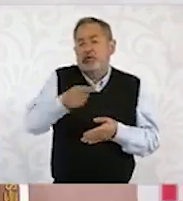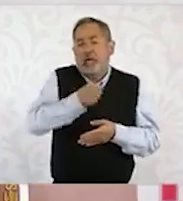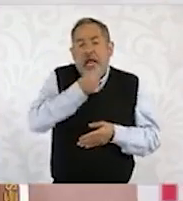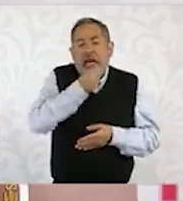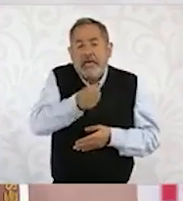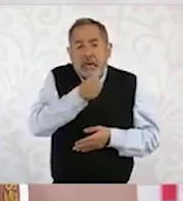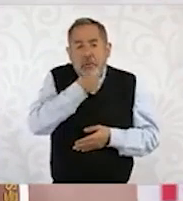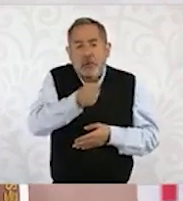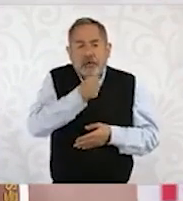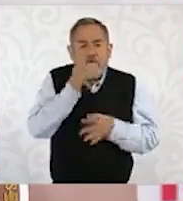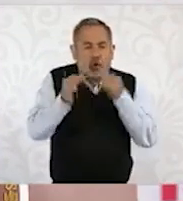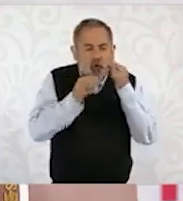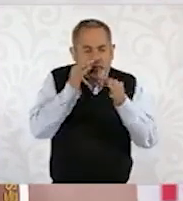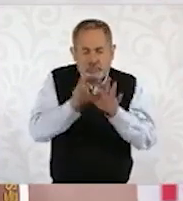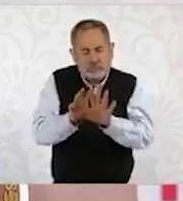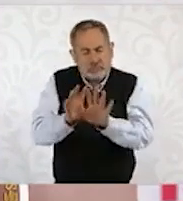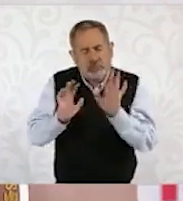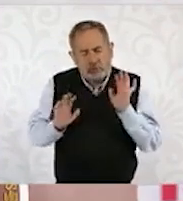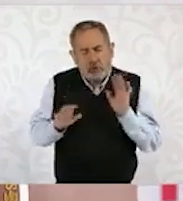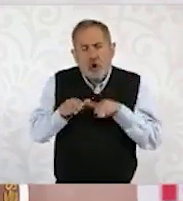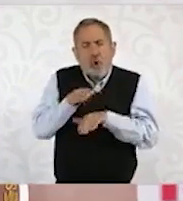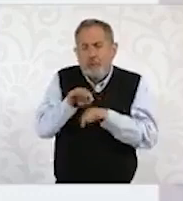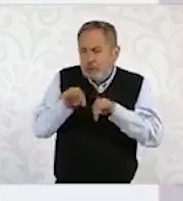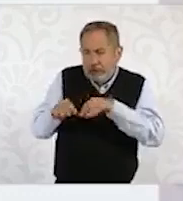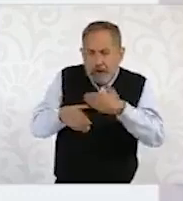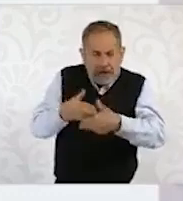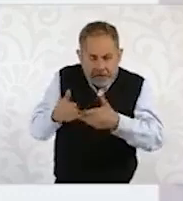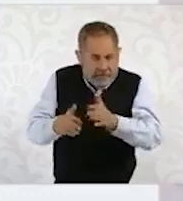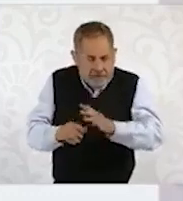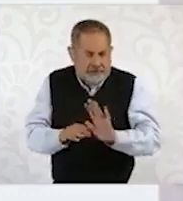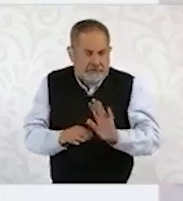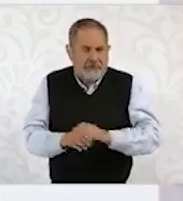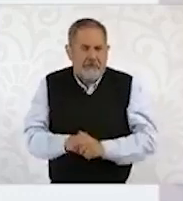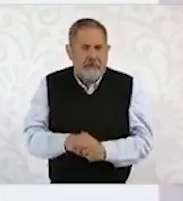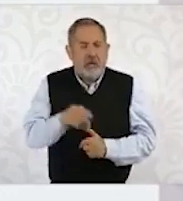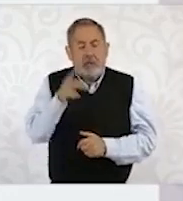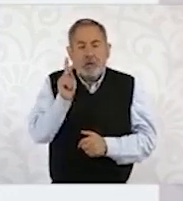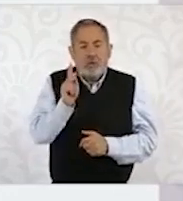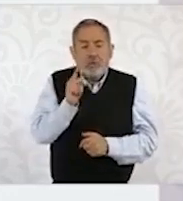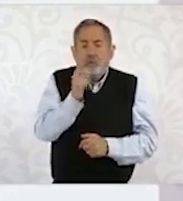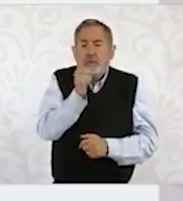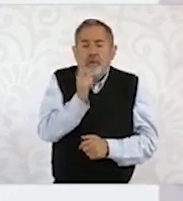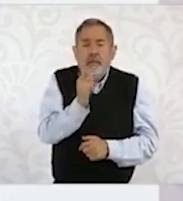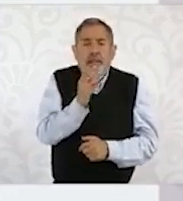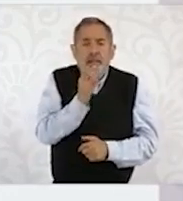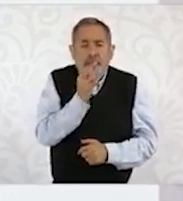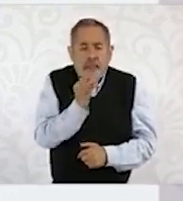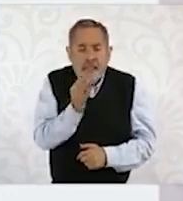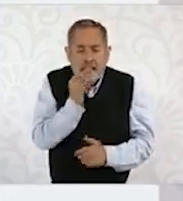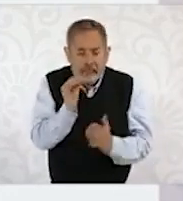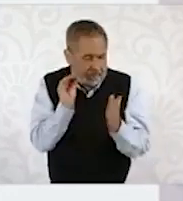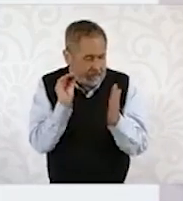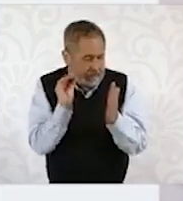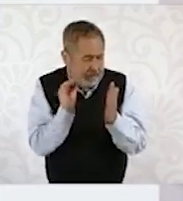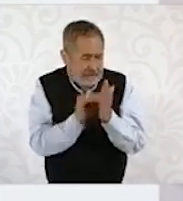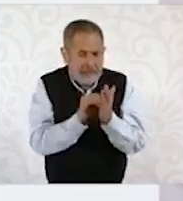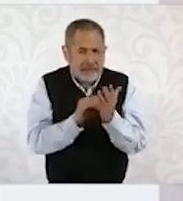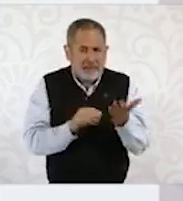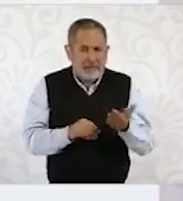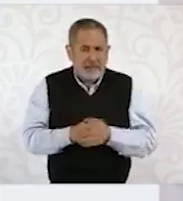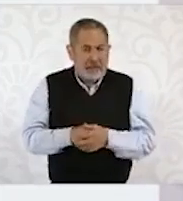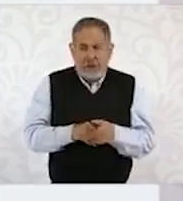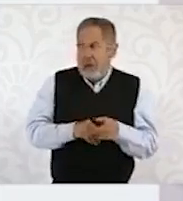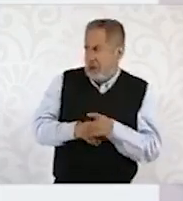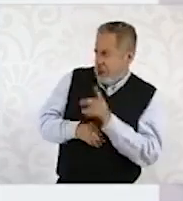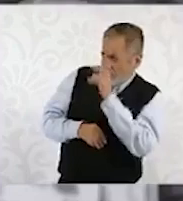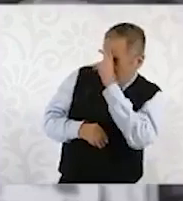en el trabajo de lo que significa un medio de comunicación. Pero es muy sencillo. ¿Qué tiene eso de